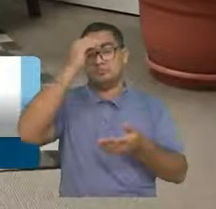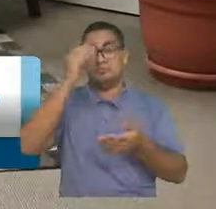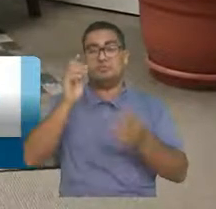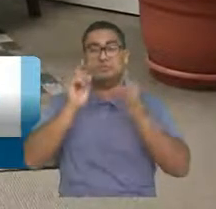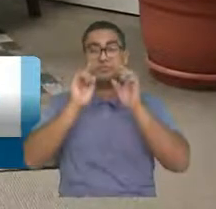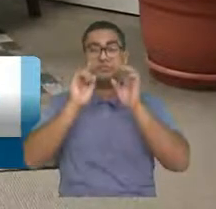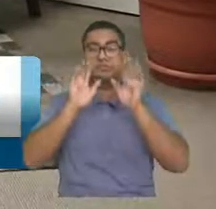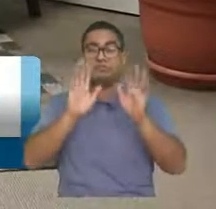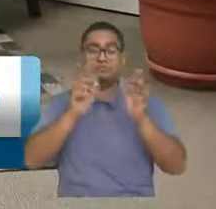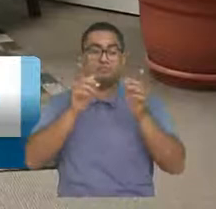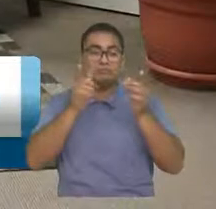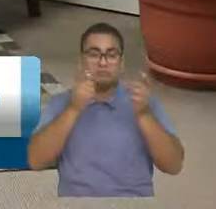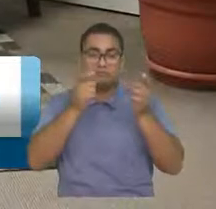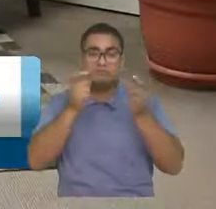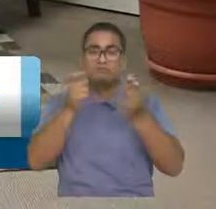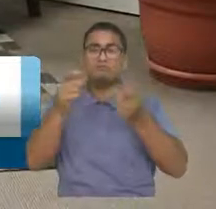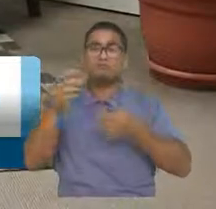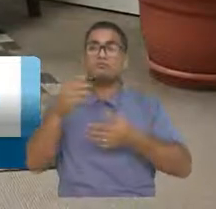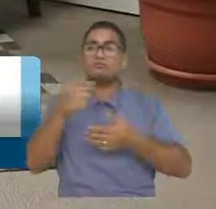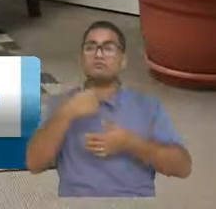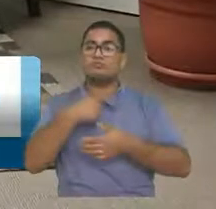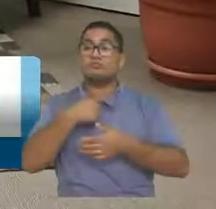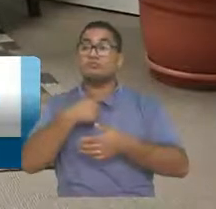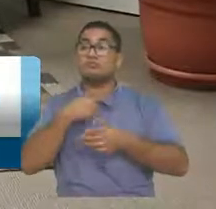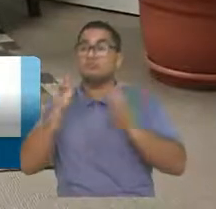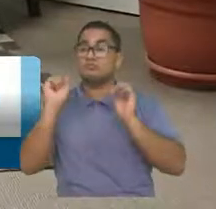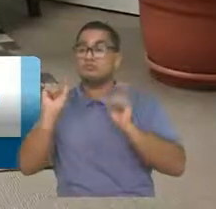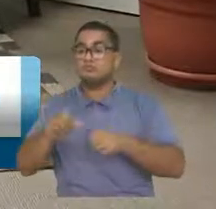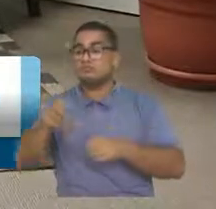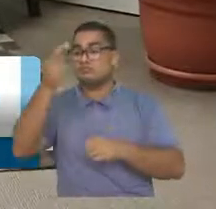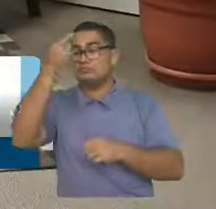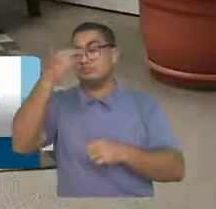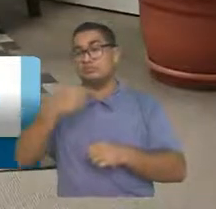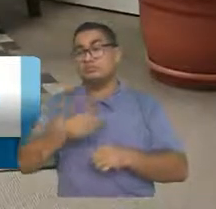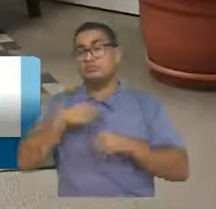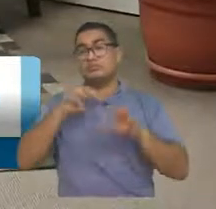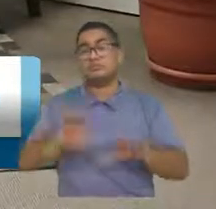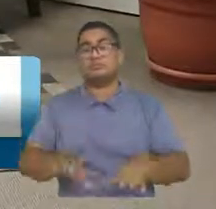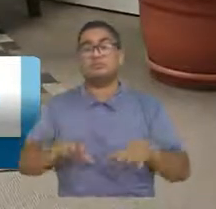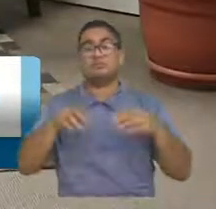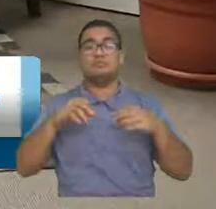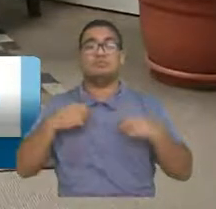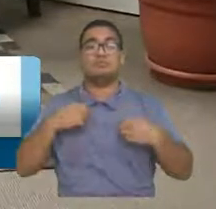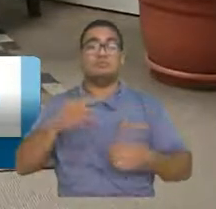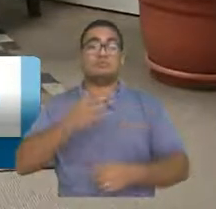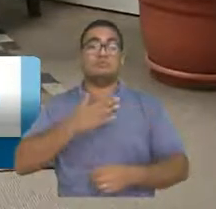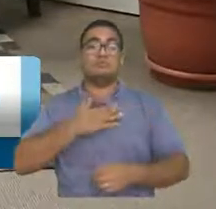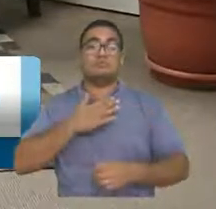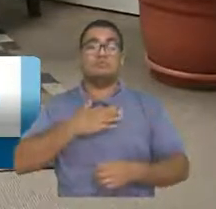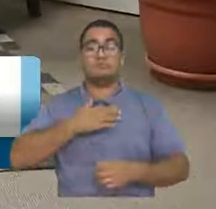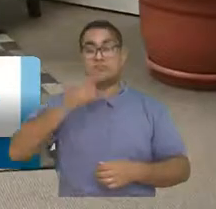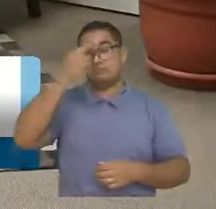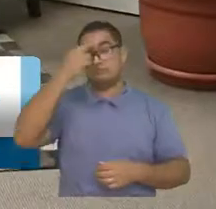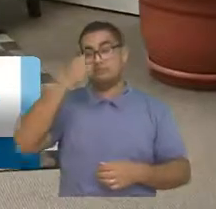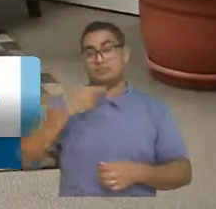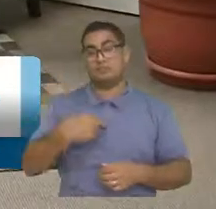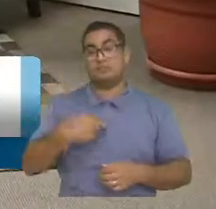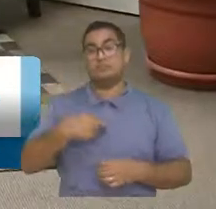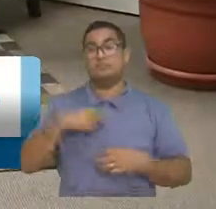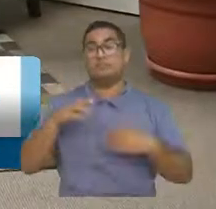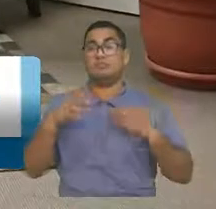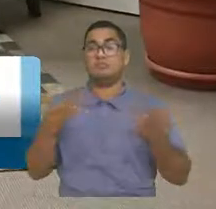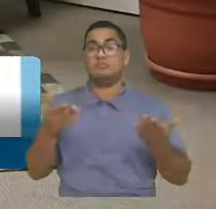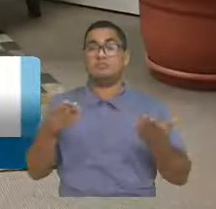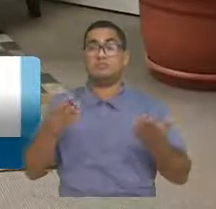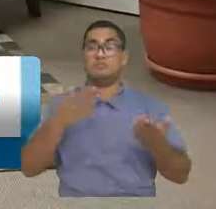delimitar de qué me puedo hacer cargo yo. ¿Cuál es mi responsabilidad para dejar de